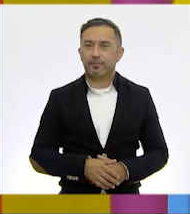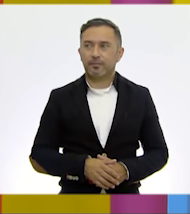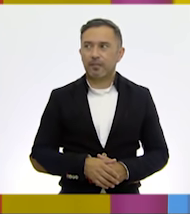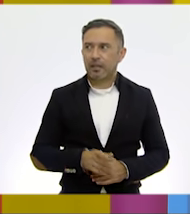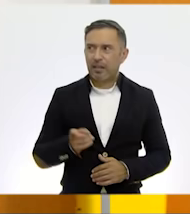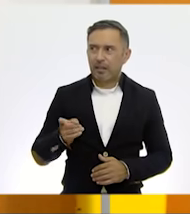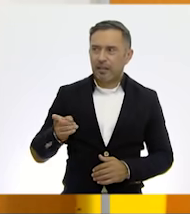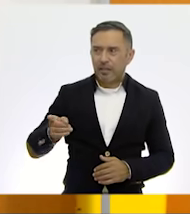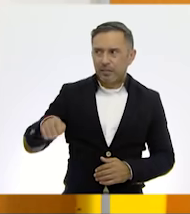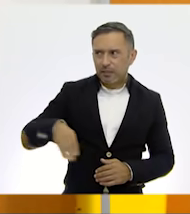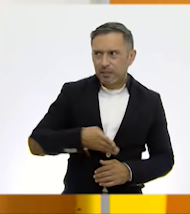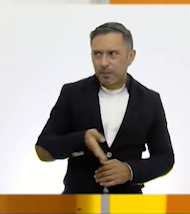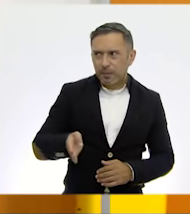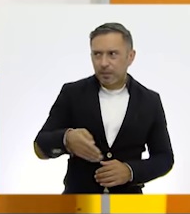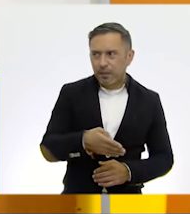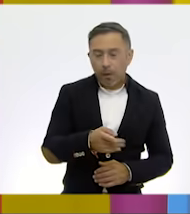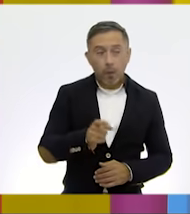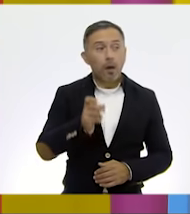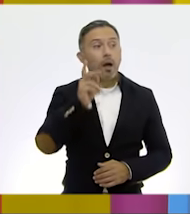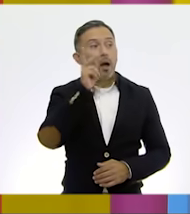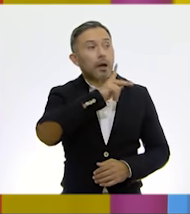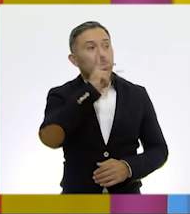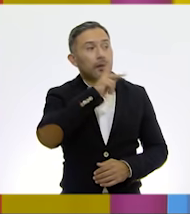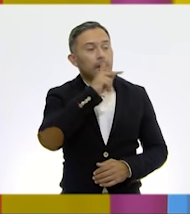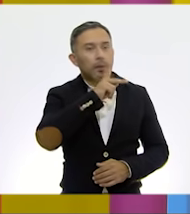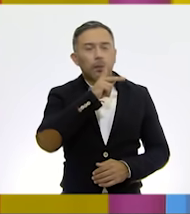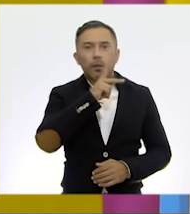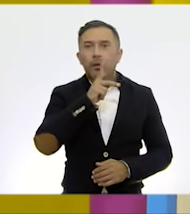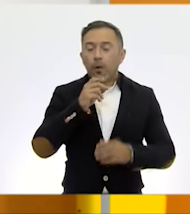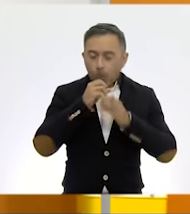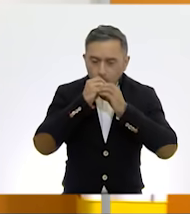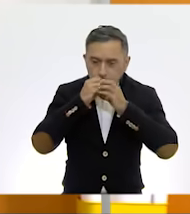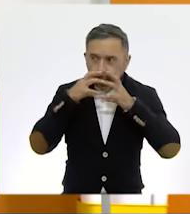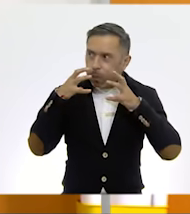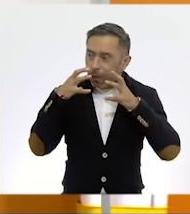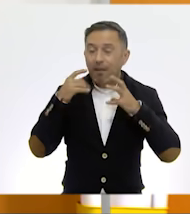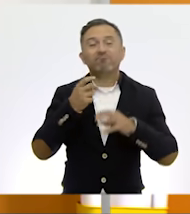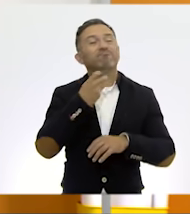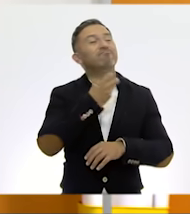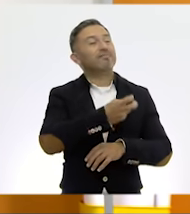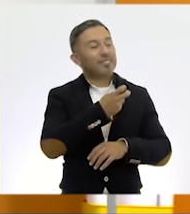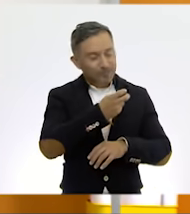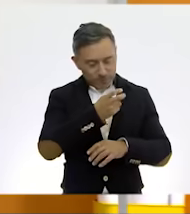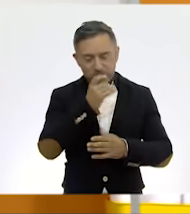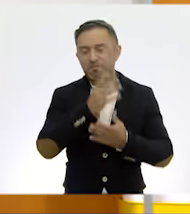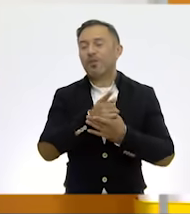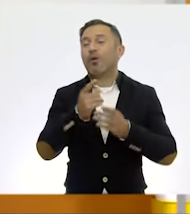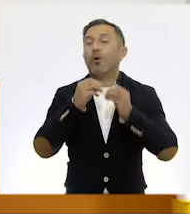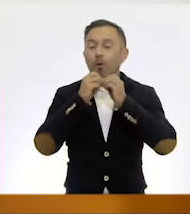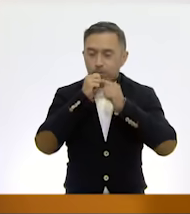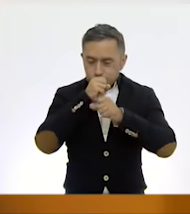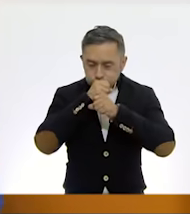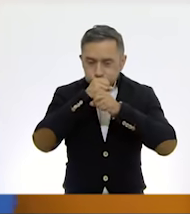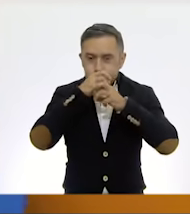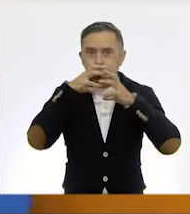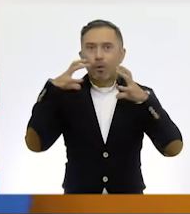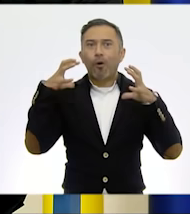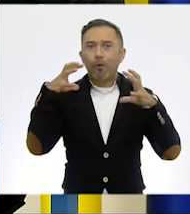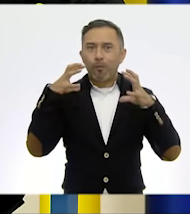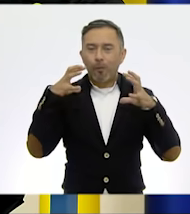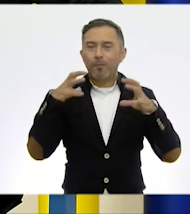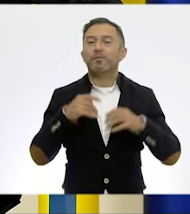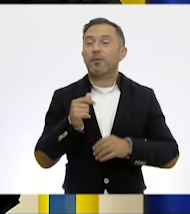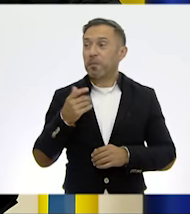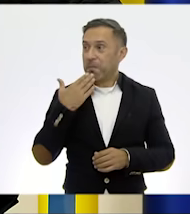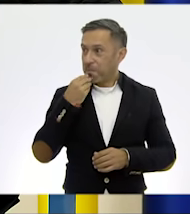Serpentina. Aire. Globo. Es un globo. ¿Viste qué divertido es esto? Y